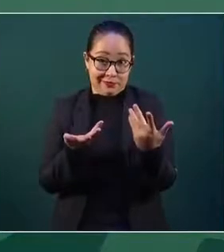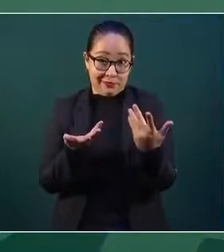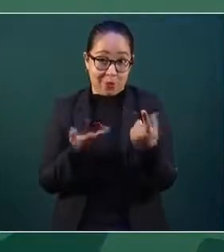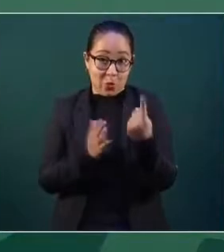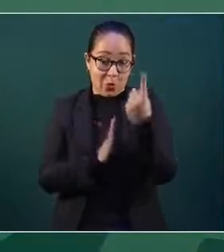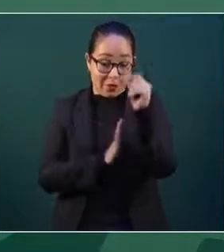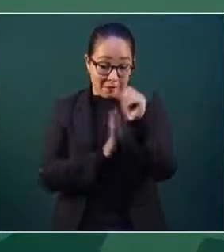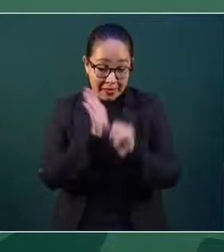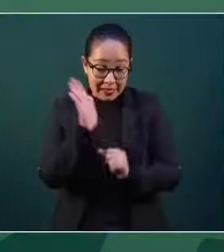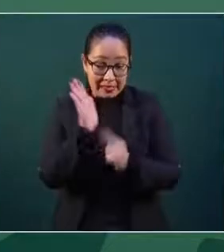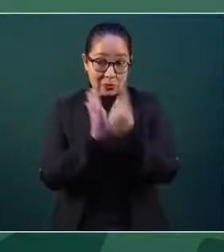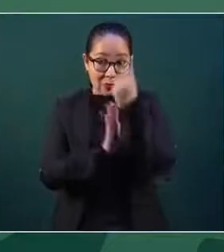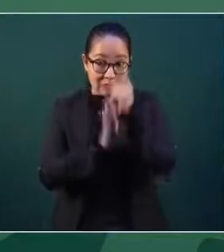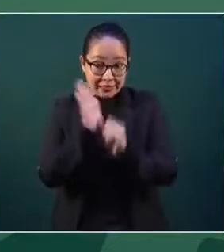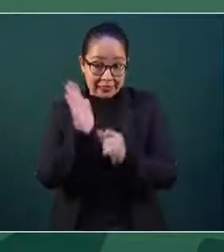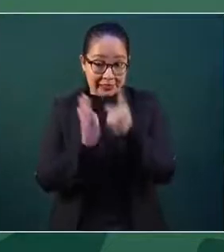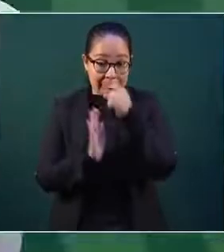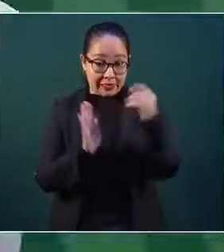al mes,